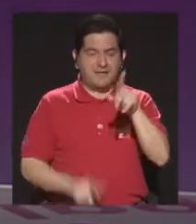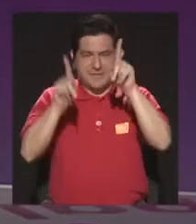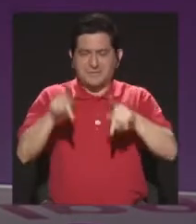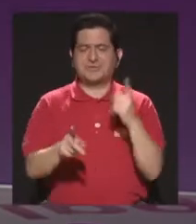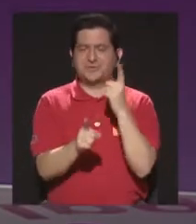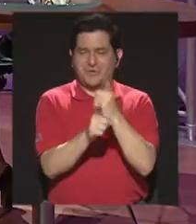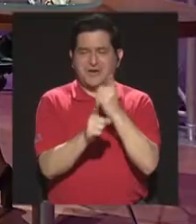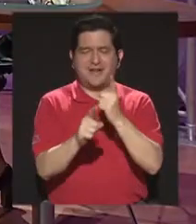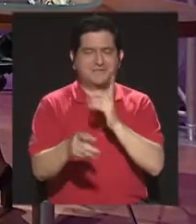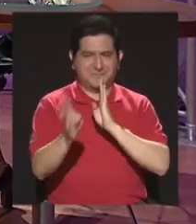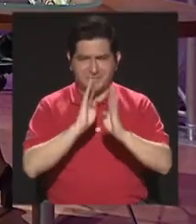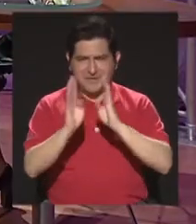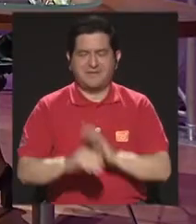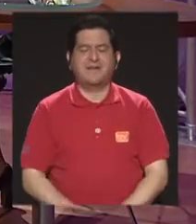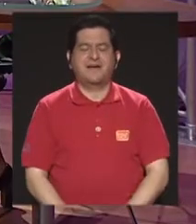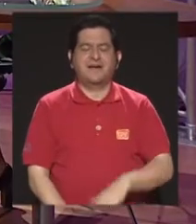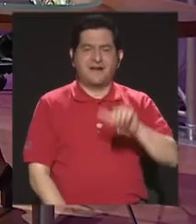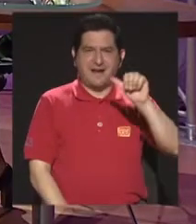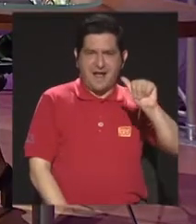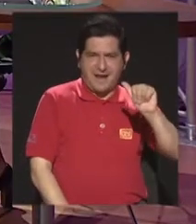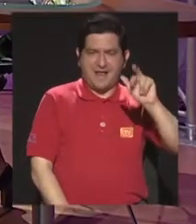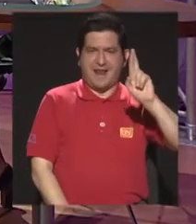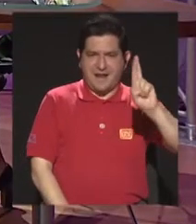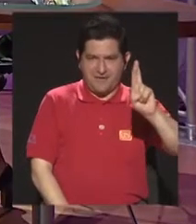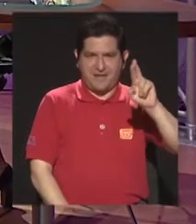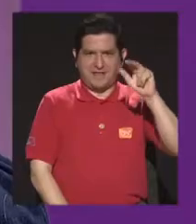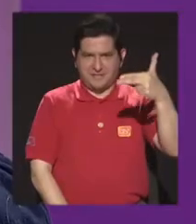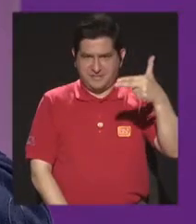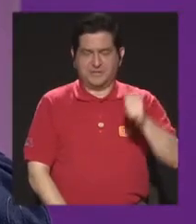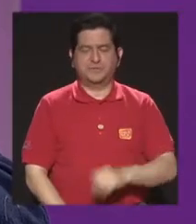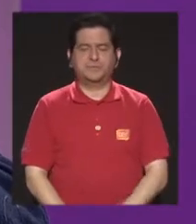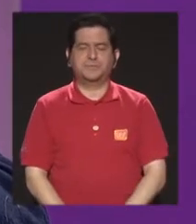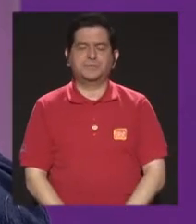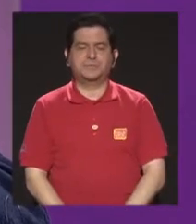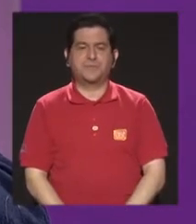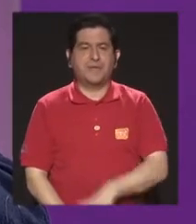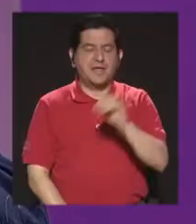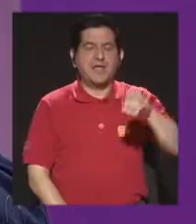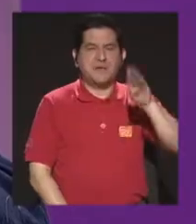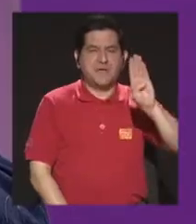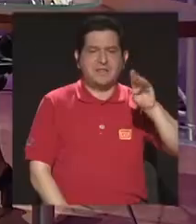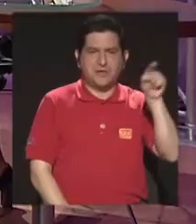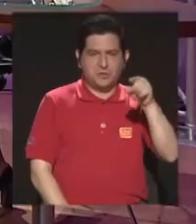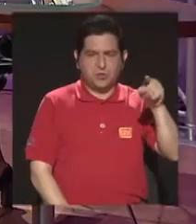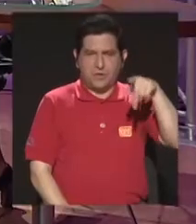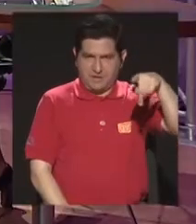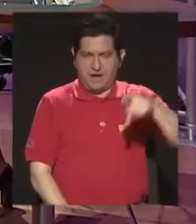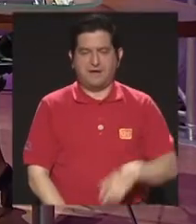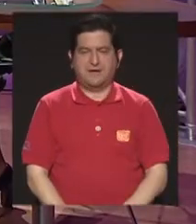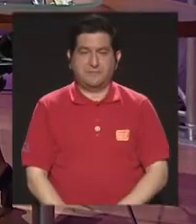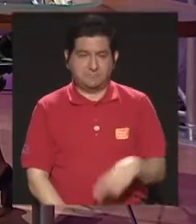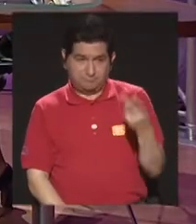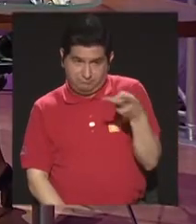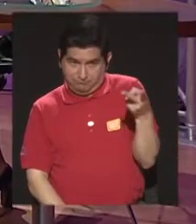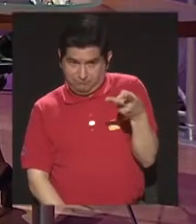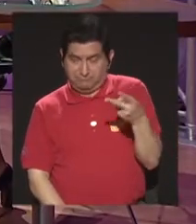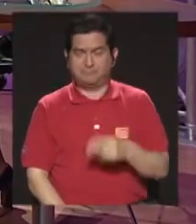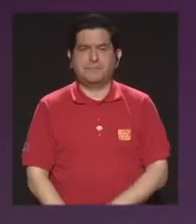respuestas. Hemos invitado a Ariana Reyes Chanto y a Beatriz Zúñiga Portugués. Ellas